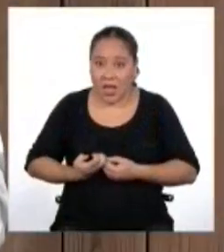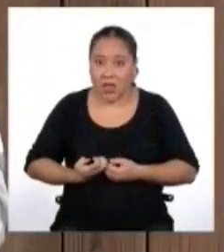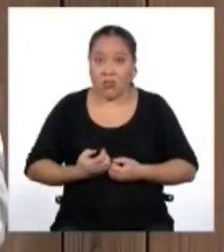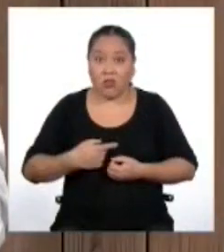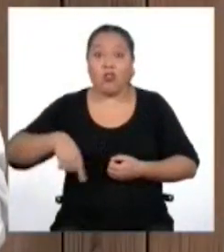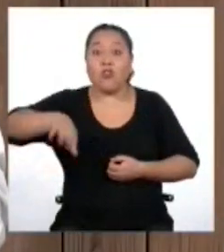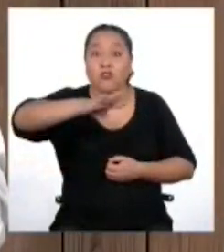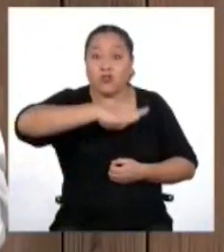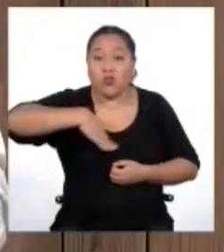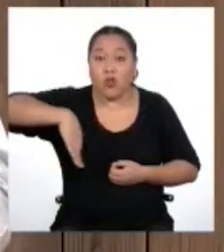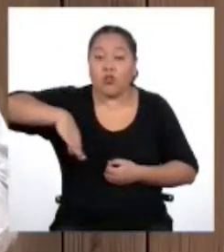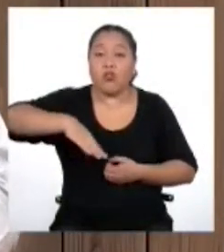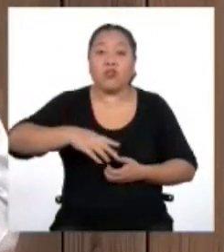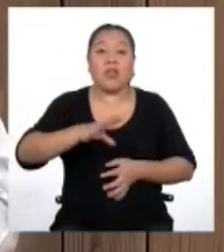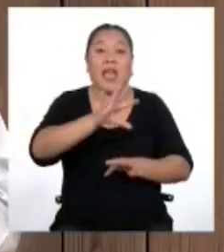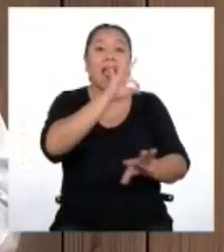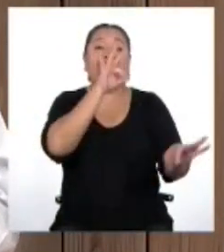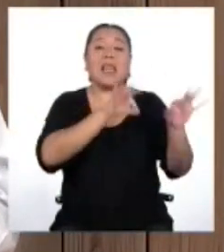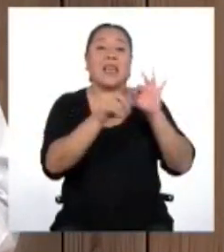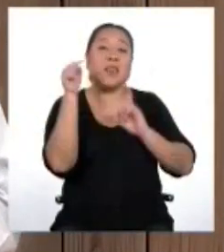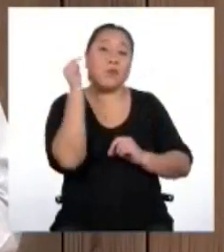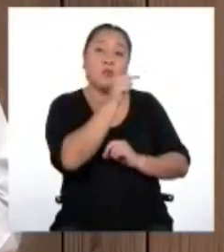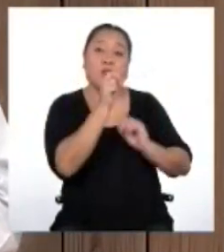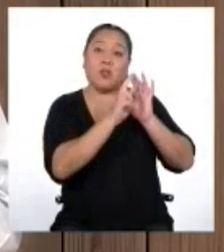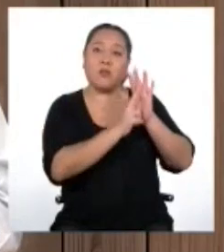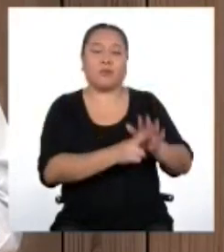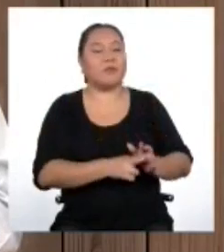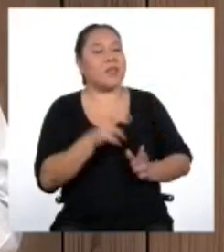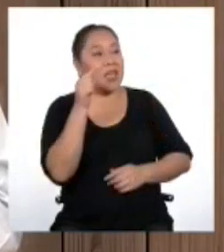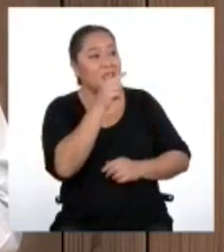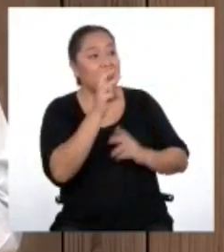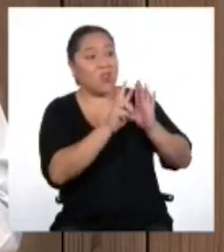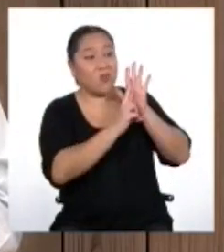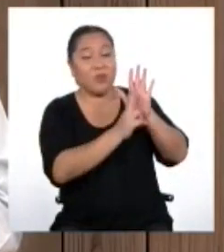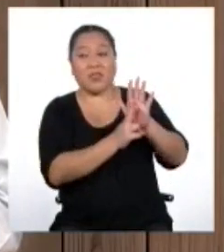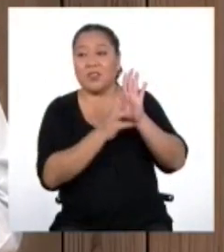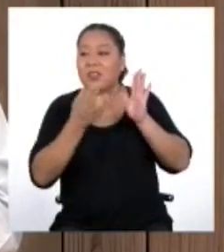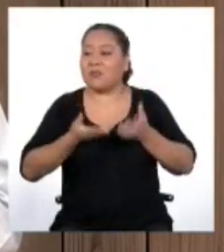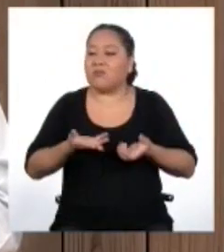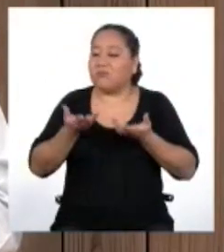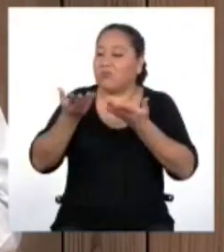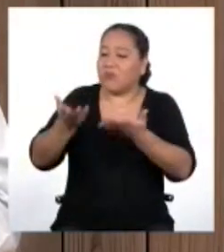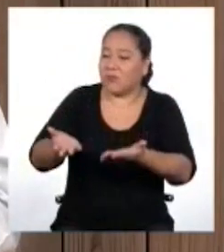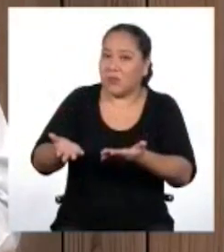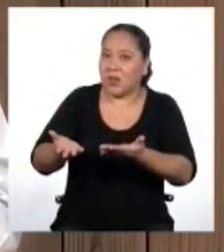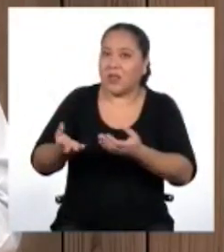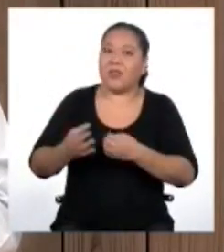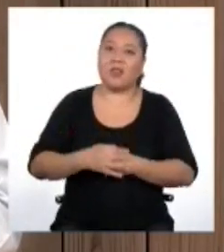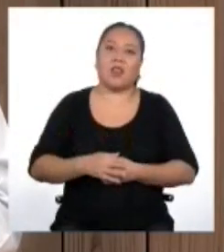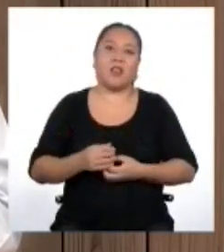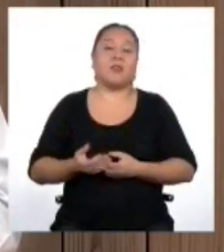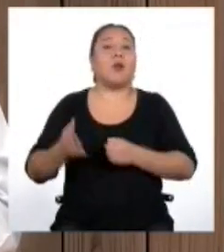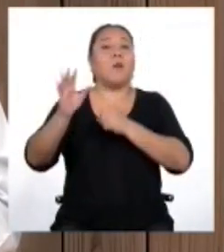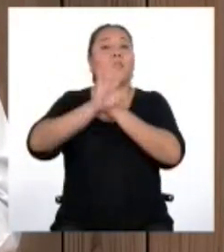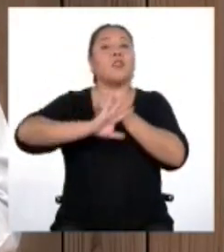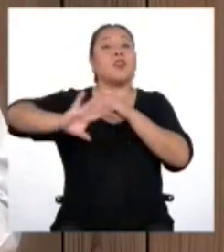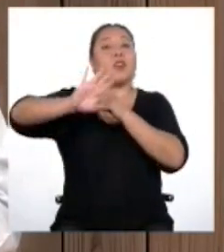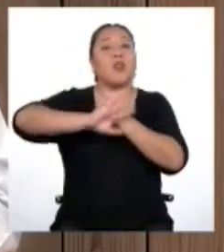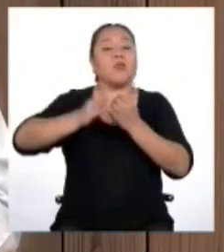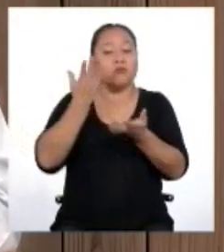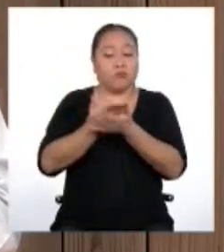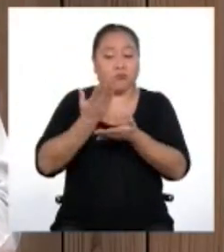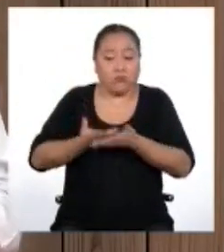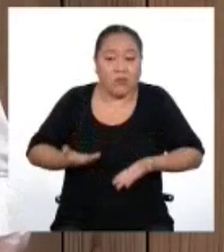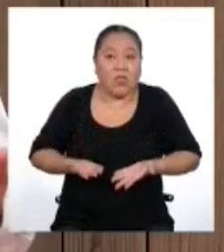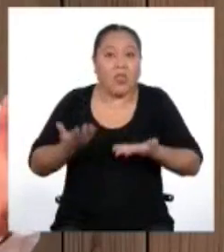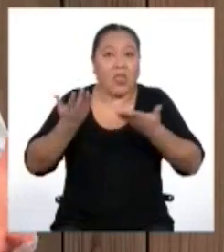y digamos que nuestros representantes nos retribuyen el hecho de haberlos elegido, garantizándonos nuestros